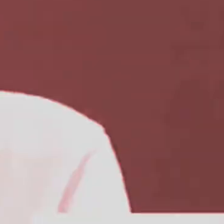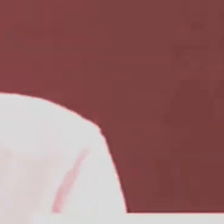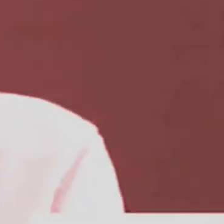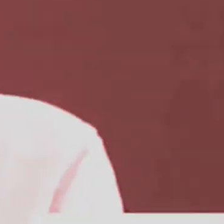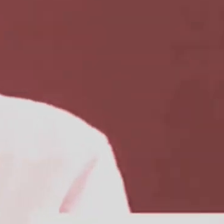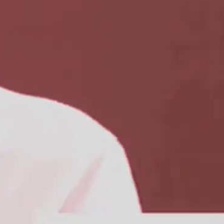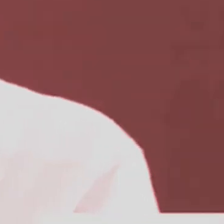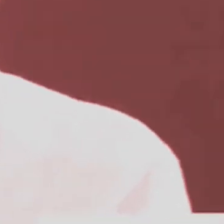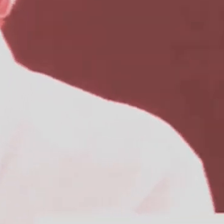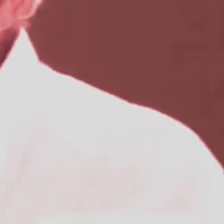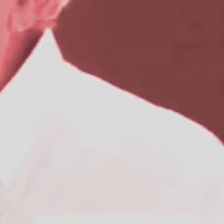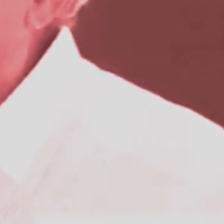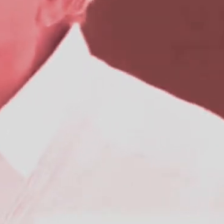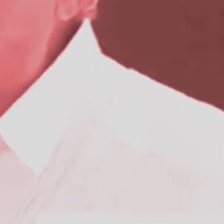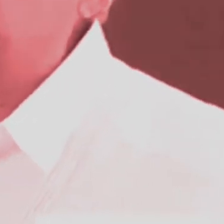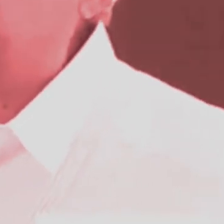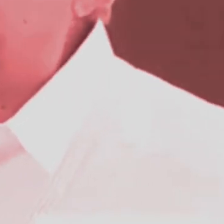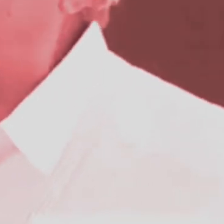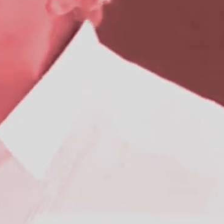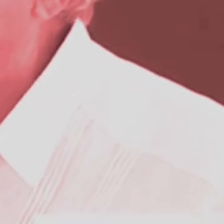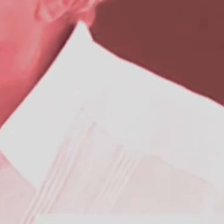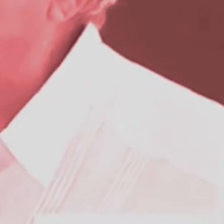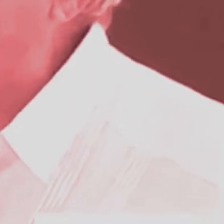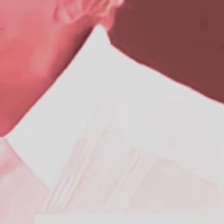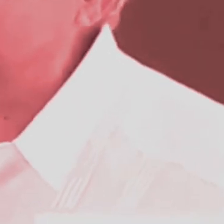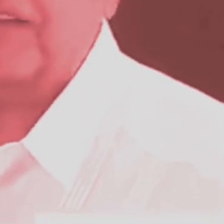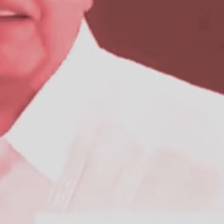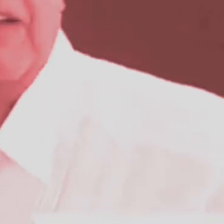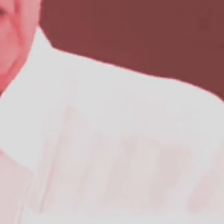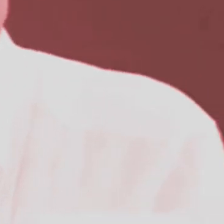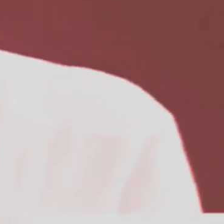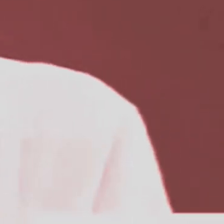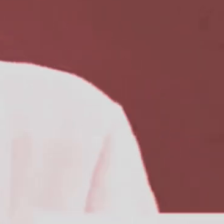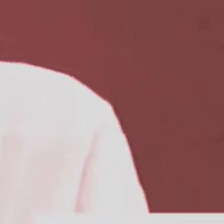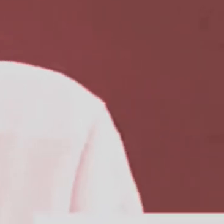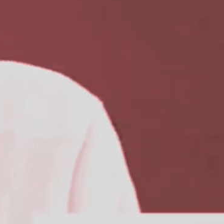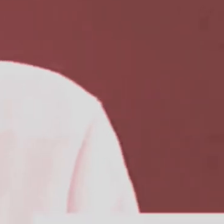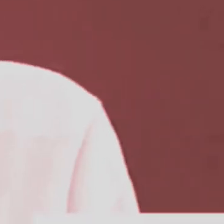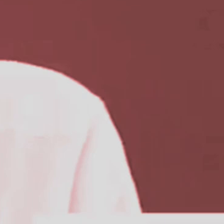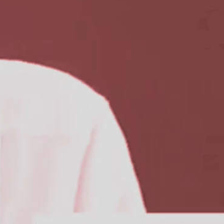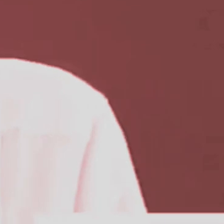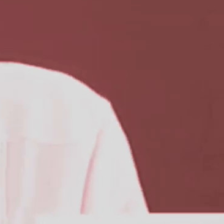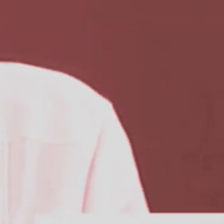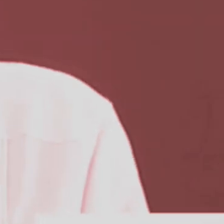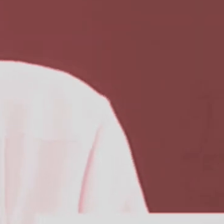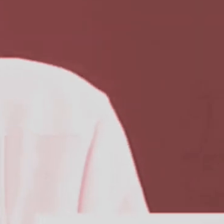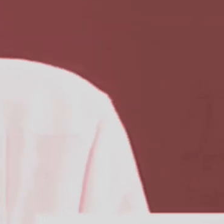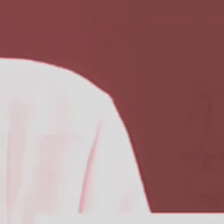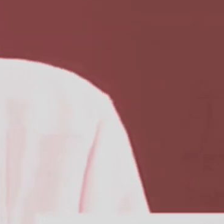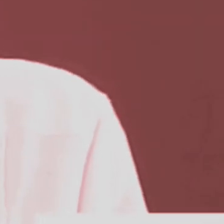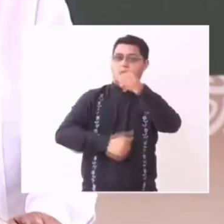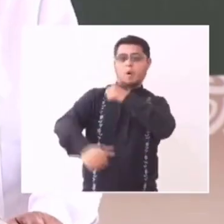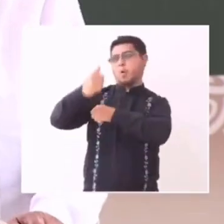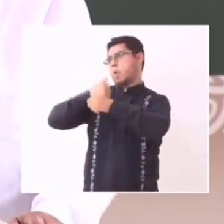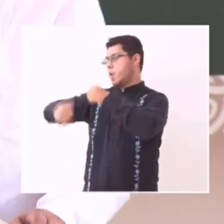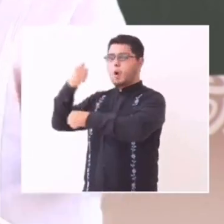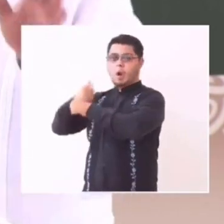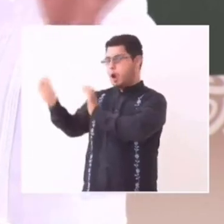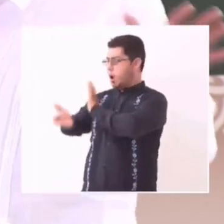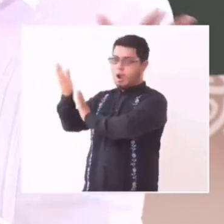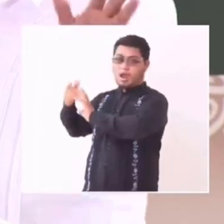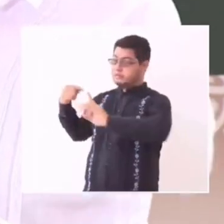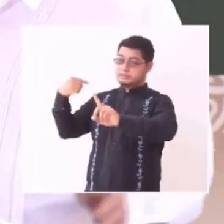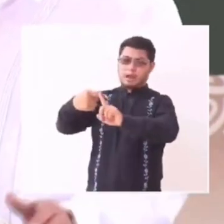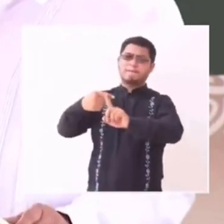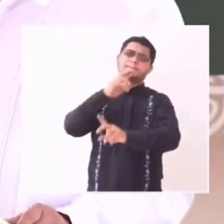INAH y no se puede estar afectando la cantera, las piedras de estos edificios. Entonces, es